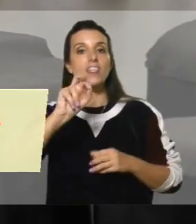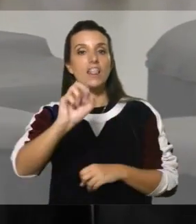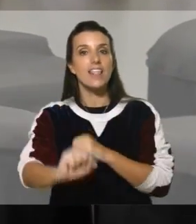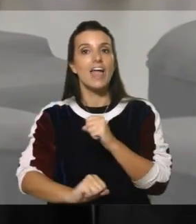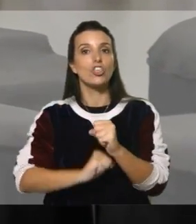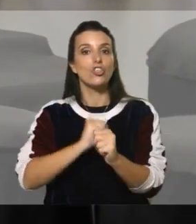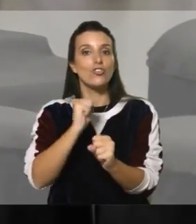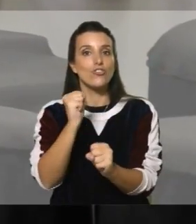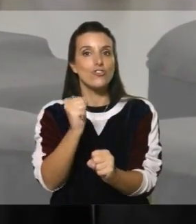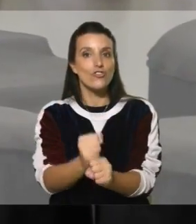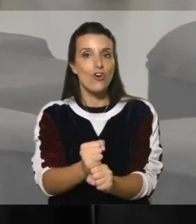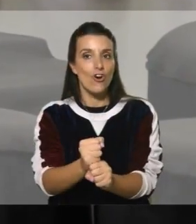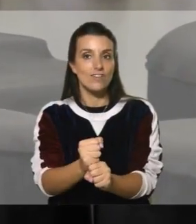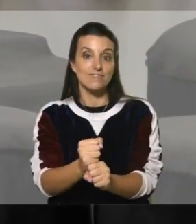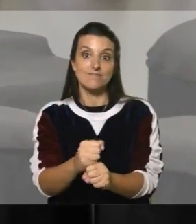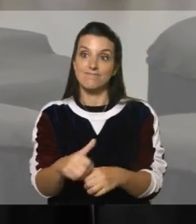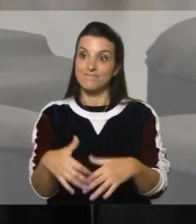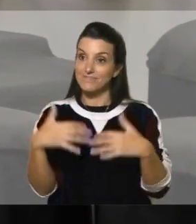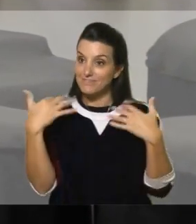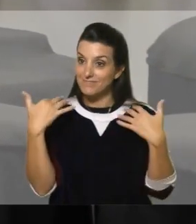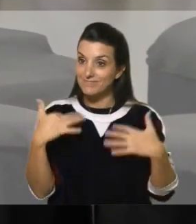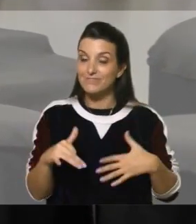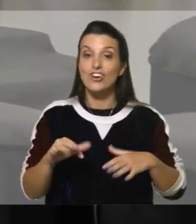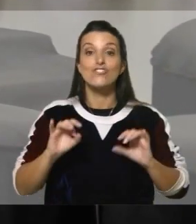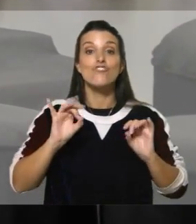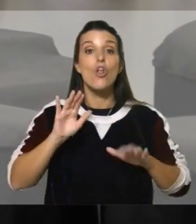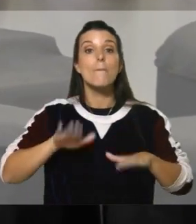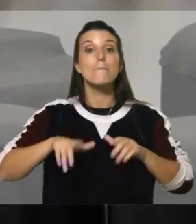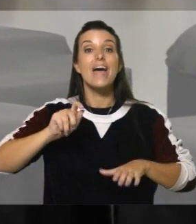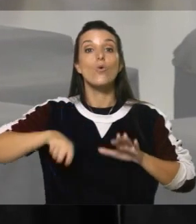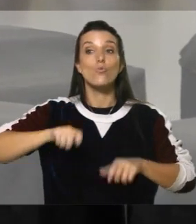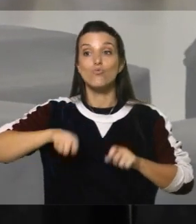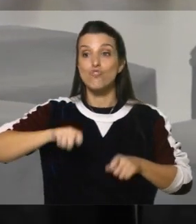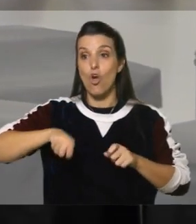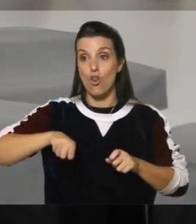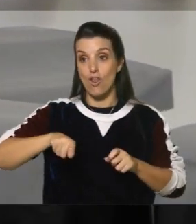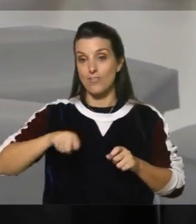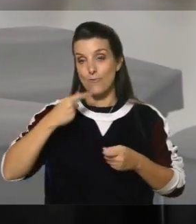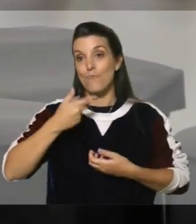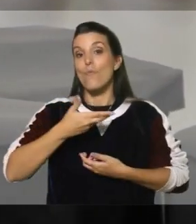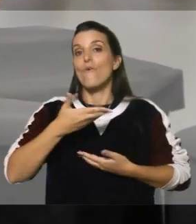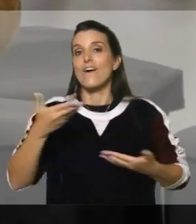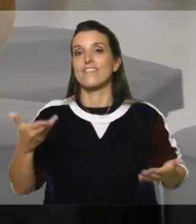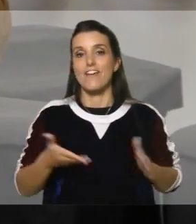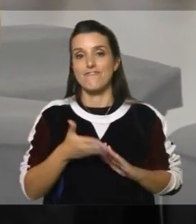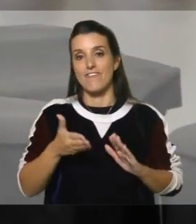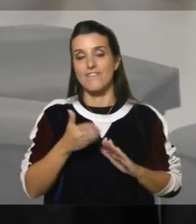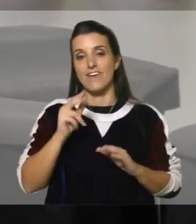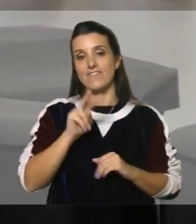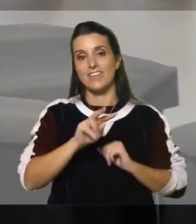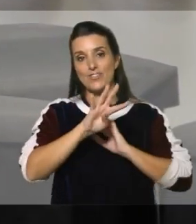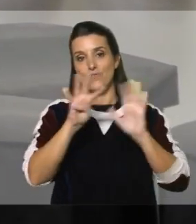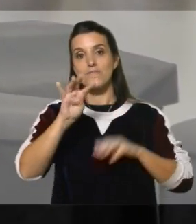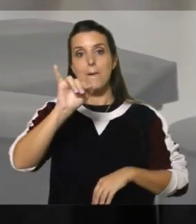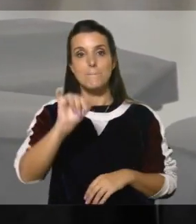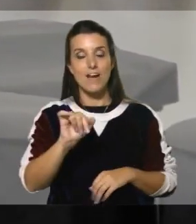en un amplio que se las trae toda percusión Y esto es apenas una muestra de lo que van a hacer el 29 de